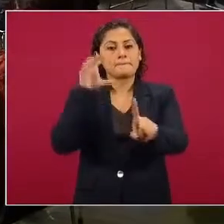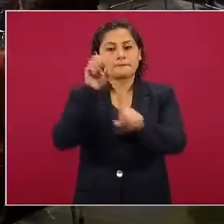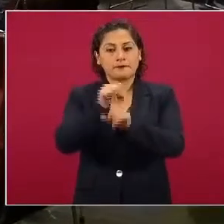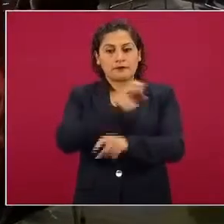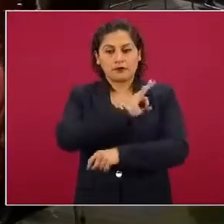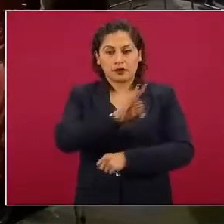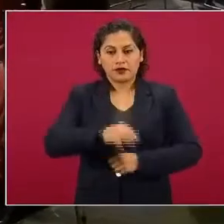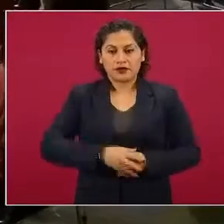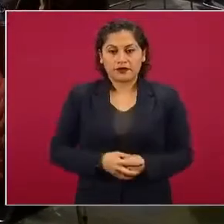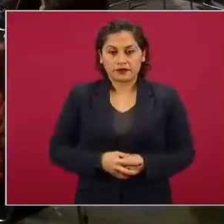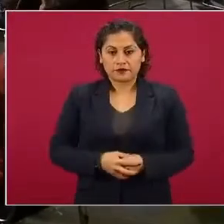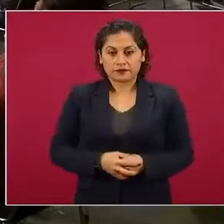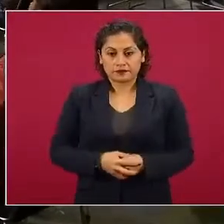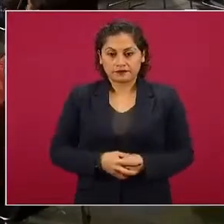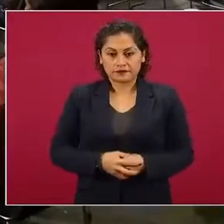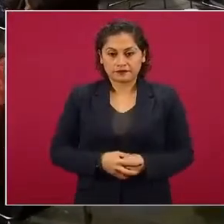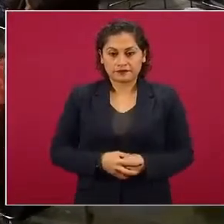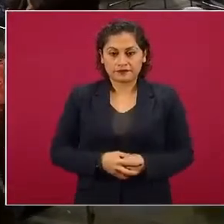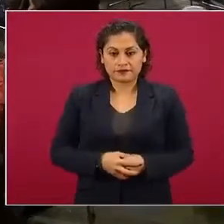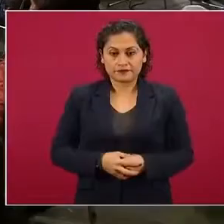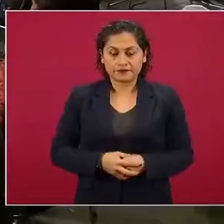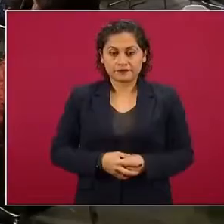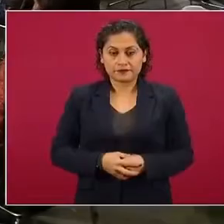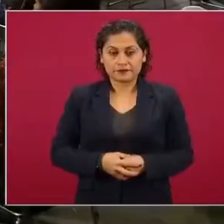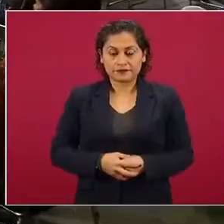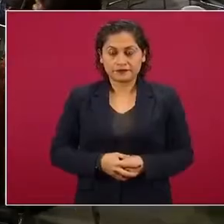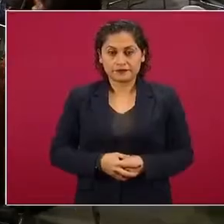Es como